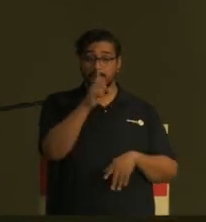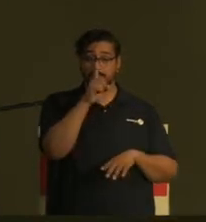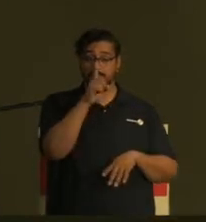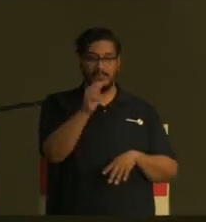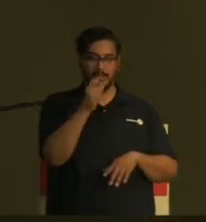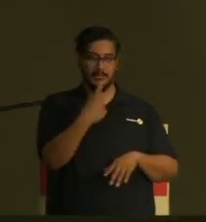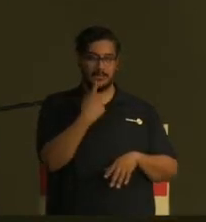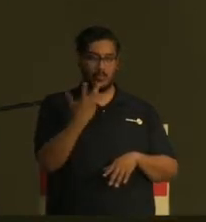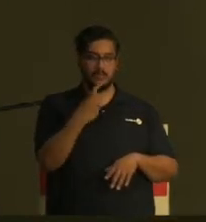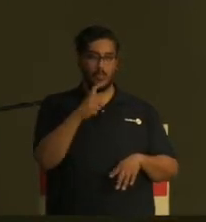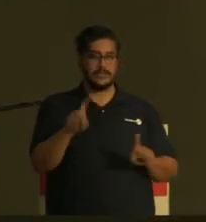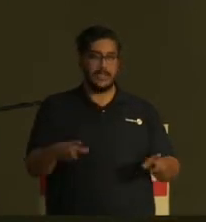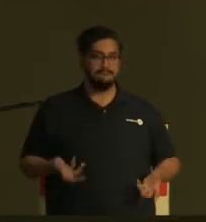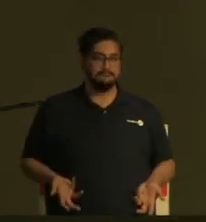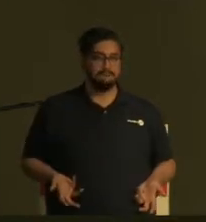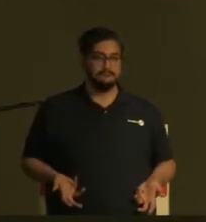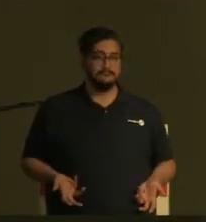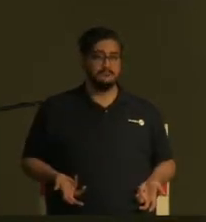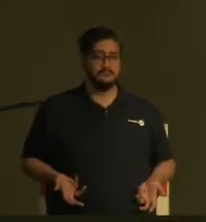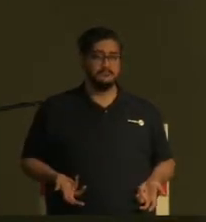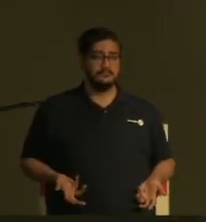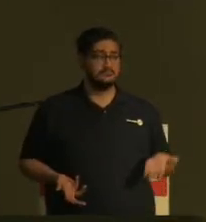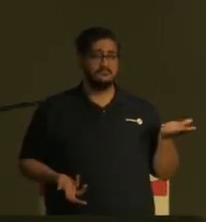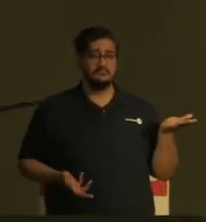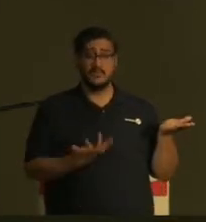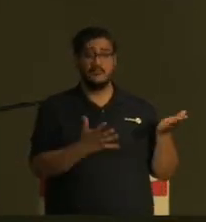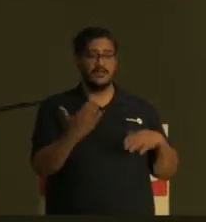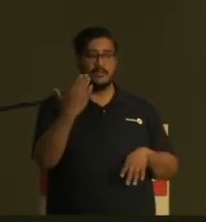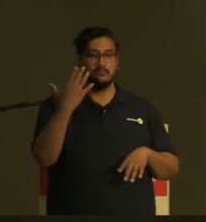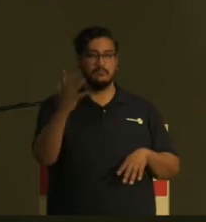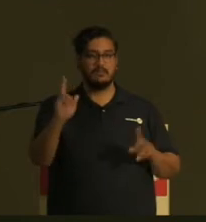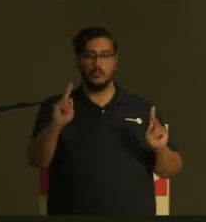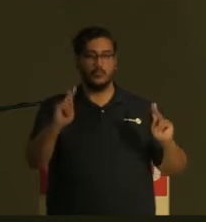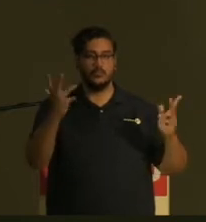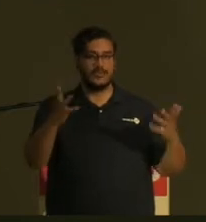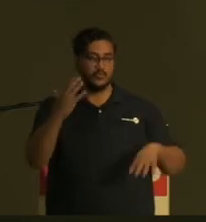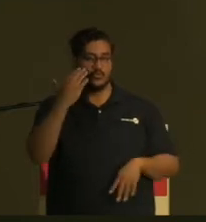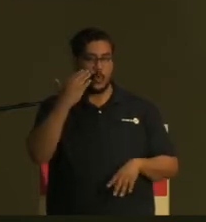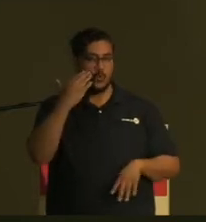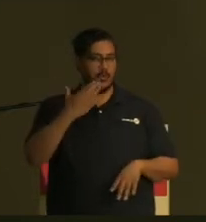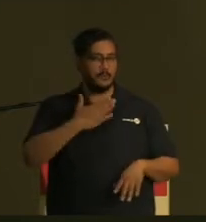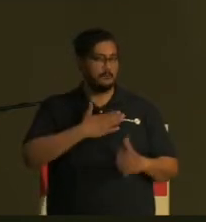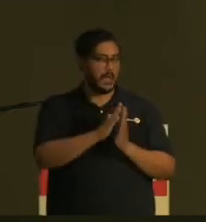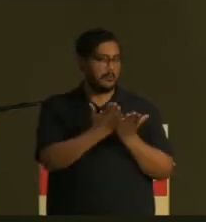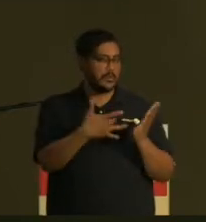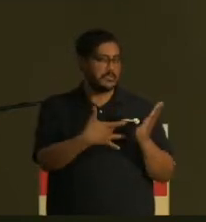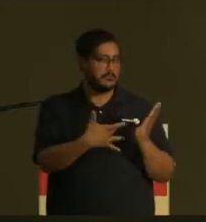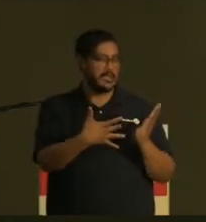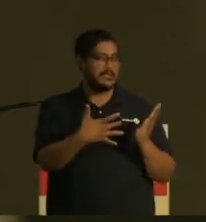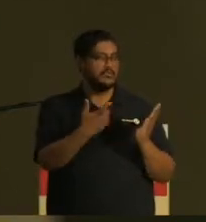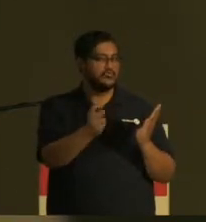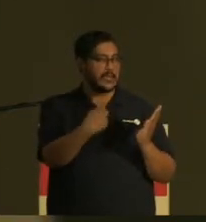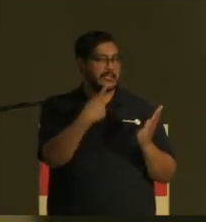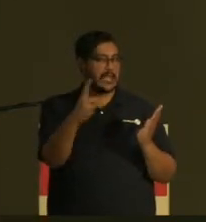Y David sabe que mis libros no dicen lo que está diciendo. O sea, está diciendo otra cosa. And so, o sea, sí me